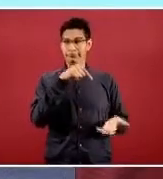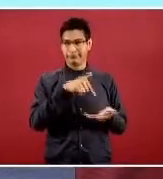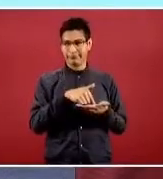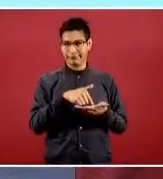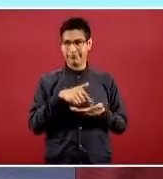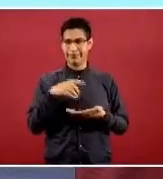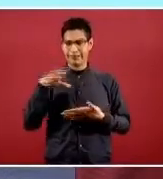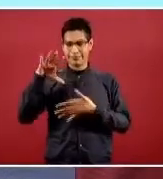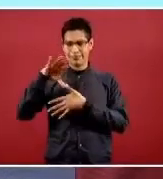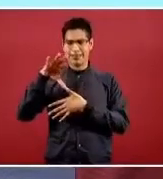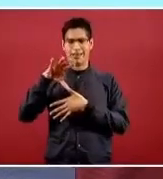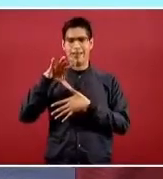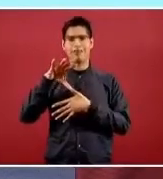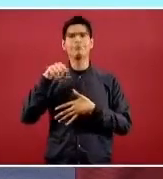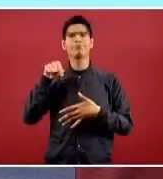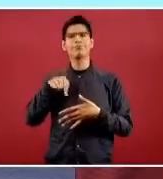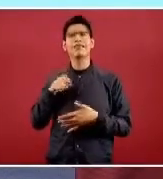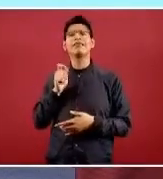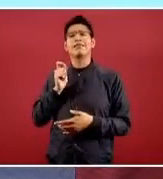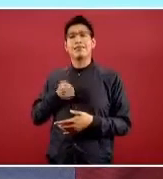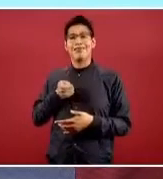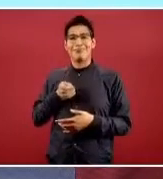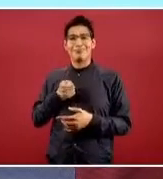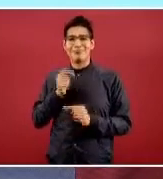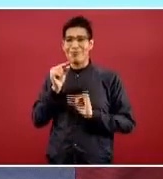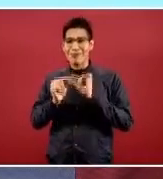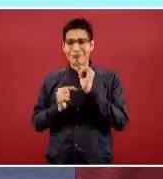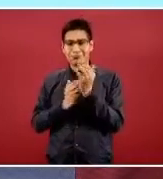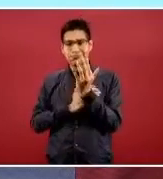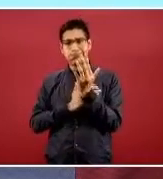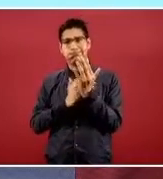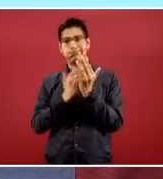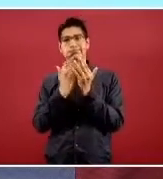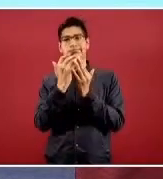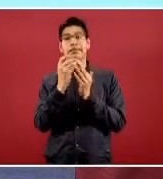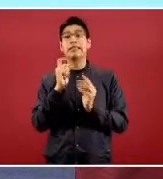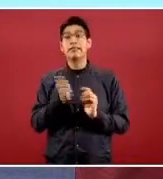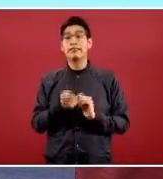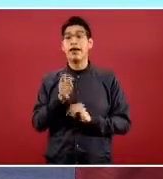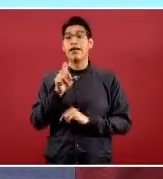la que sigue en carga, dado que concentra el